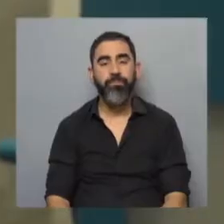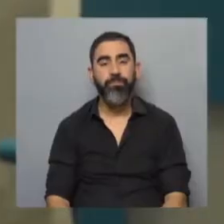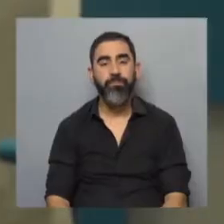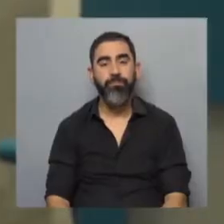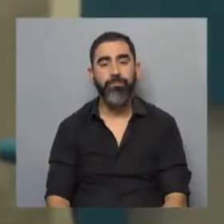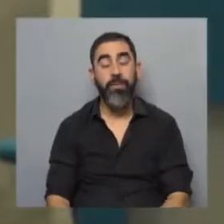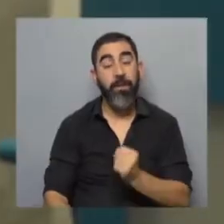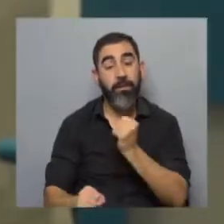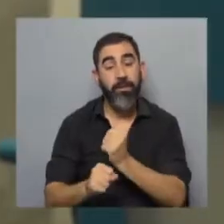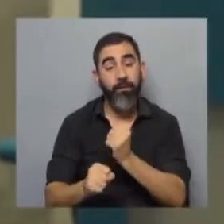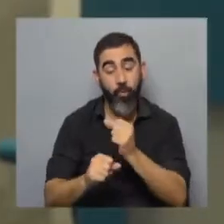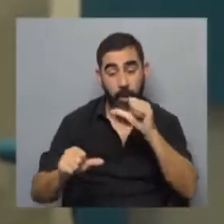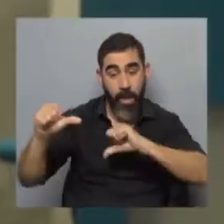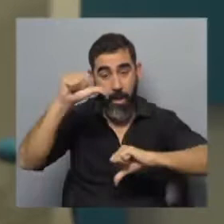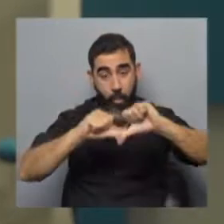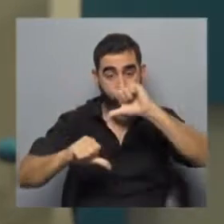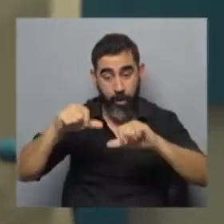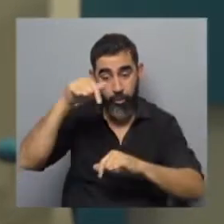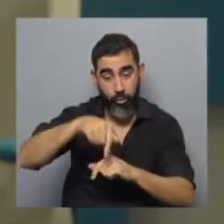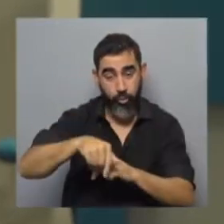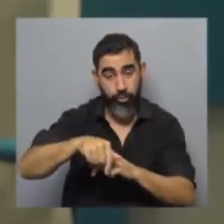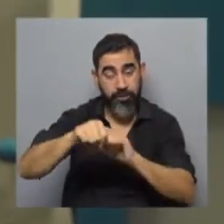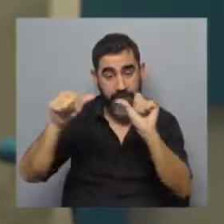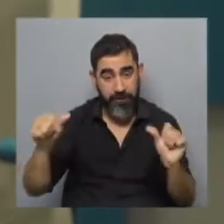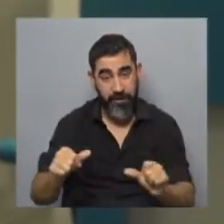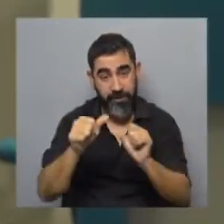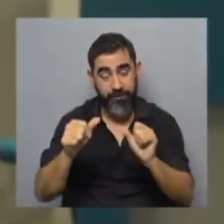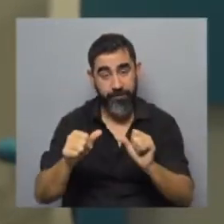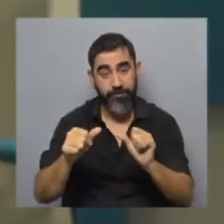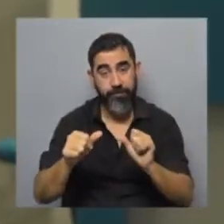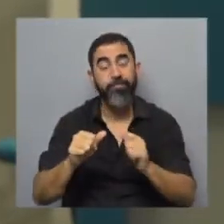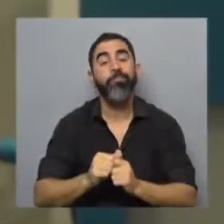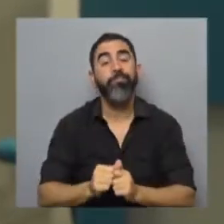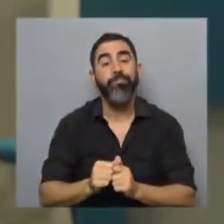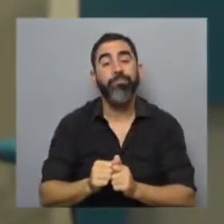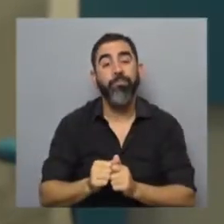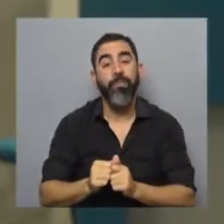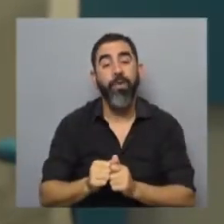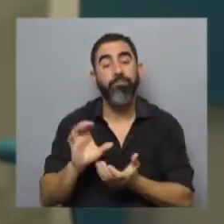El trabajo del laboratorio se desarrolla con